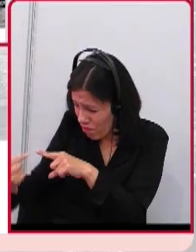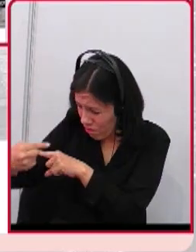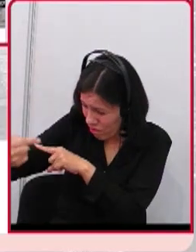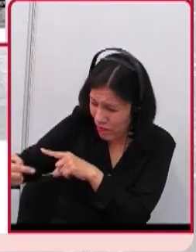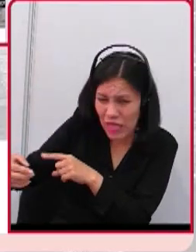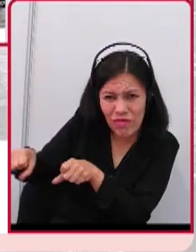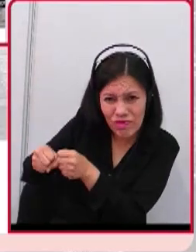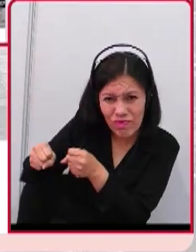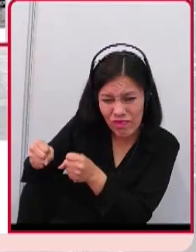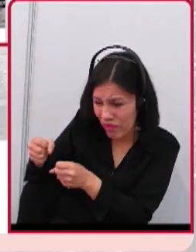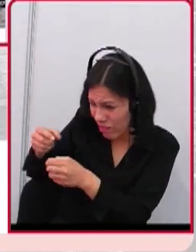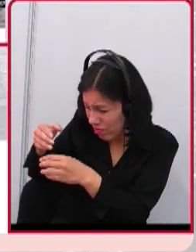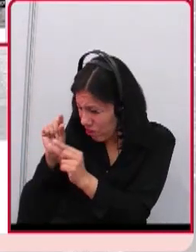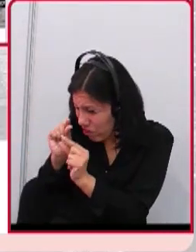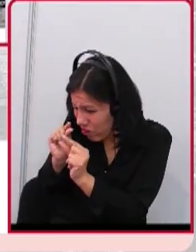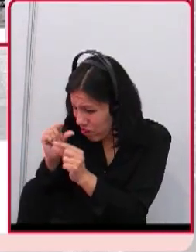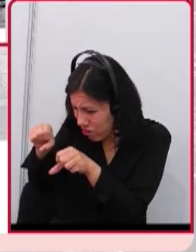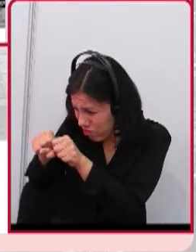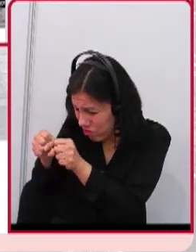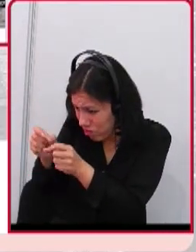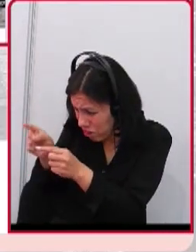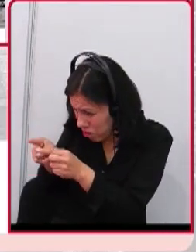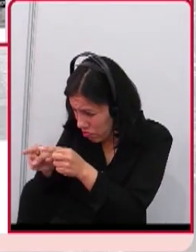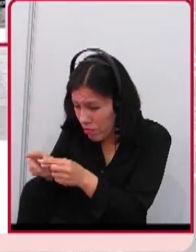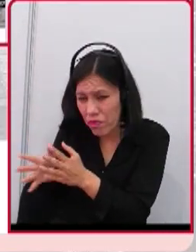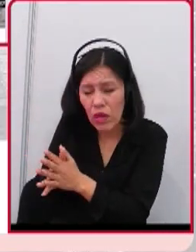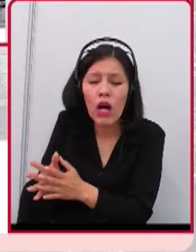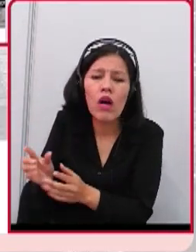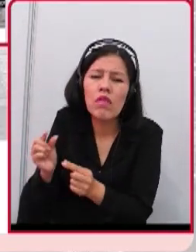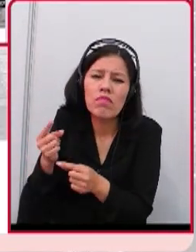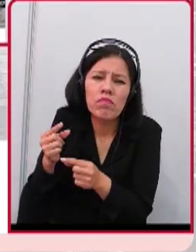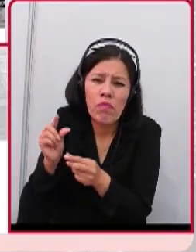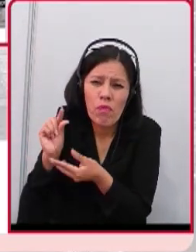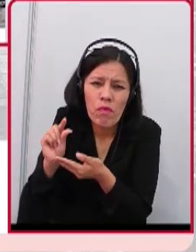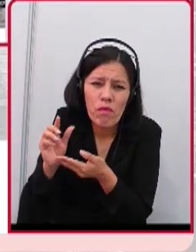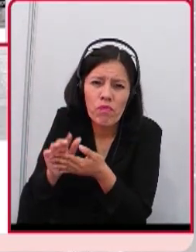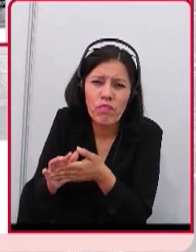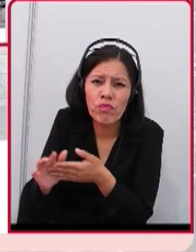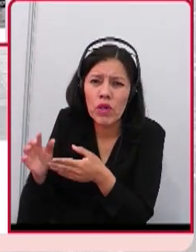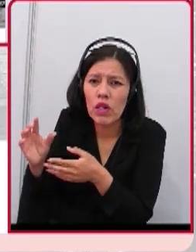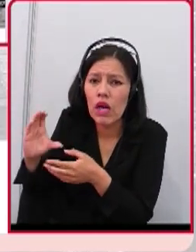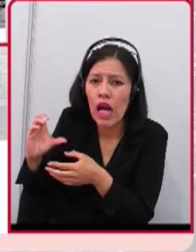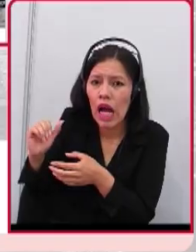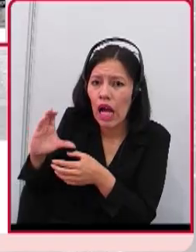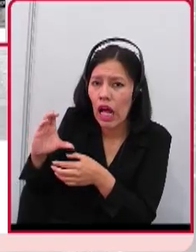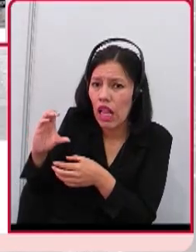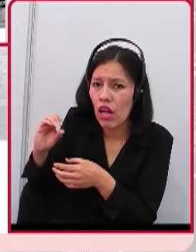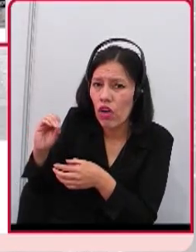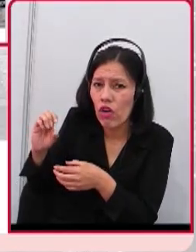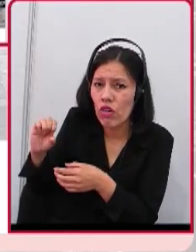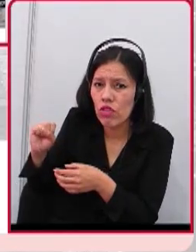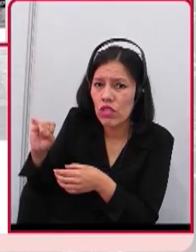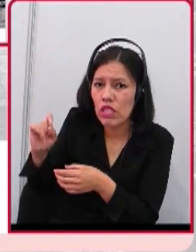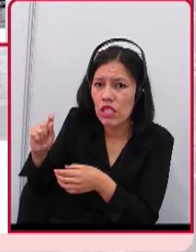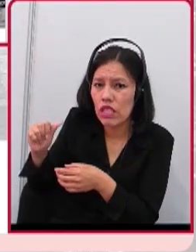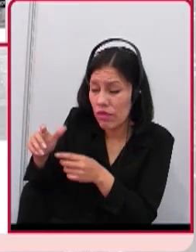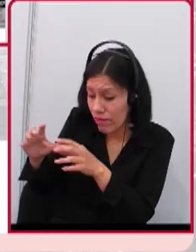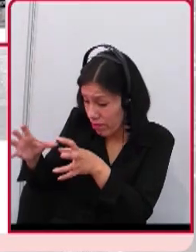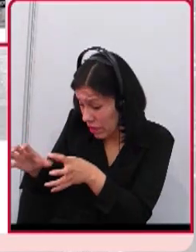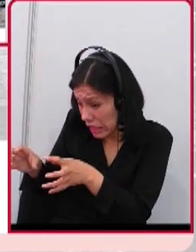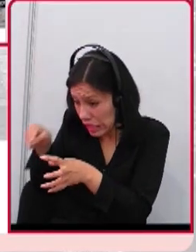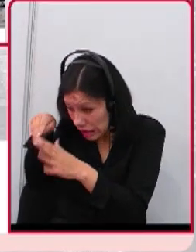rellenos posteriores de calcosita, cobelita, que estamos en el proceso de determinar si son hipógenas o